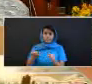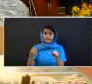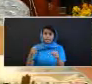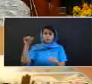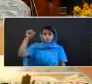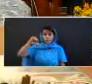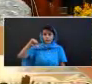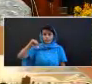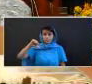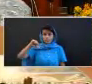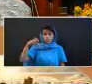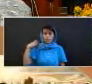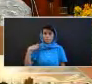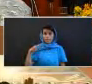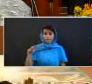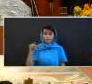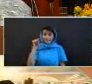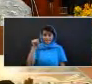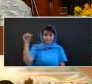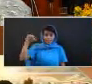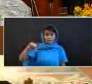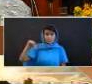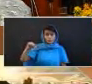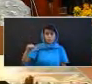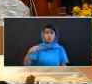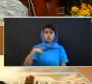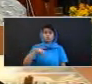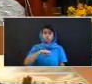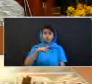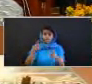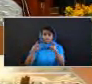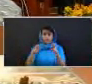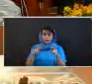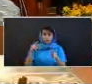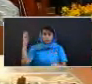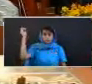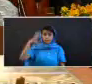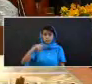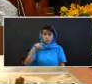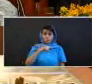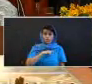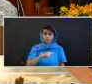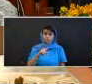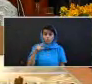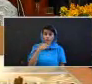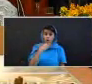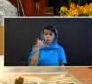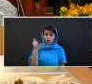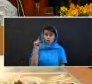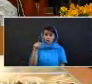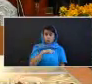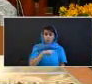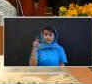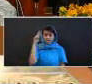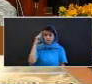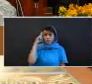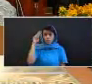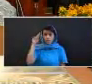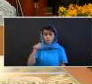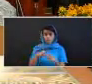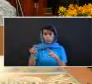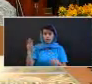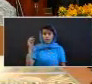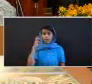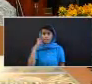que en esa maldición nosotros recibiésemos bendición. Tú eres lo mejor. Eres la razón por la cual